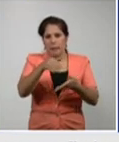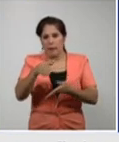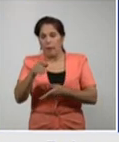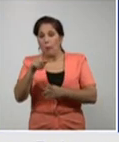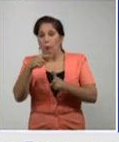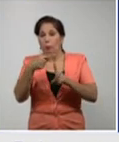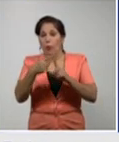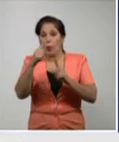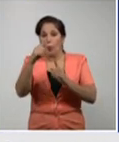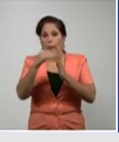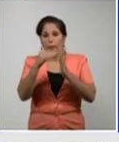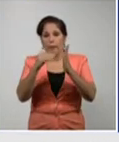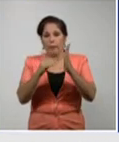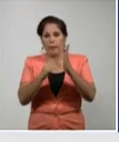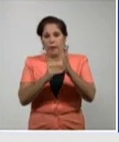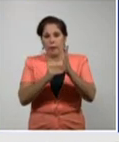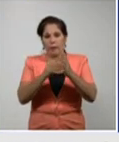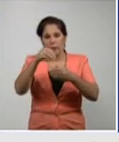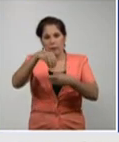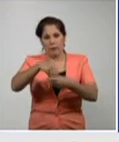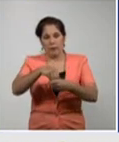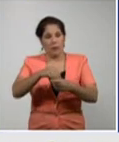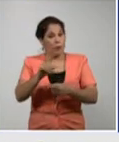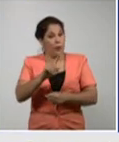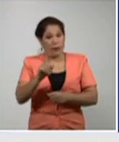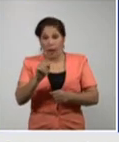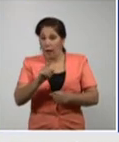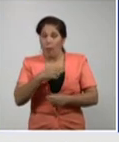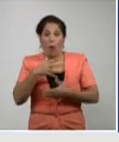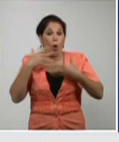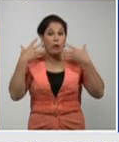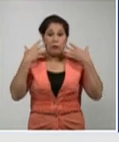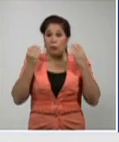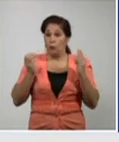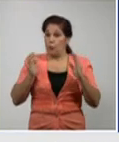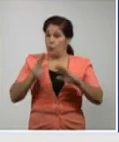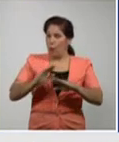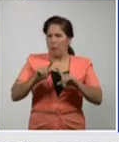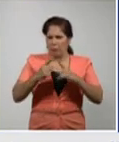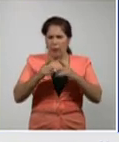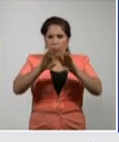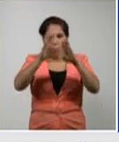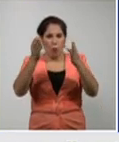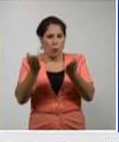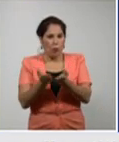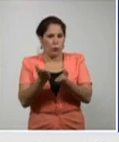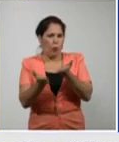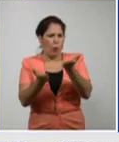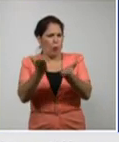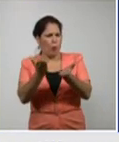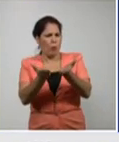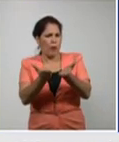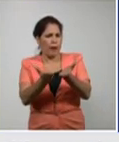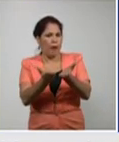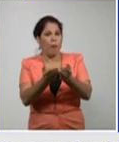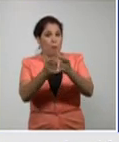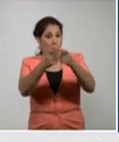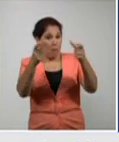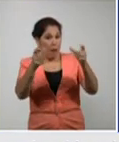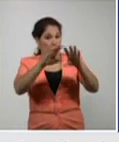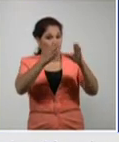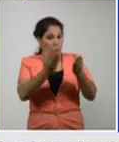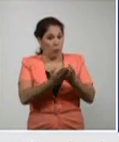de habitantes. Insatisfechos, pero que ven ustedes la comparación con el mundo. Y el mundo con